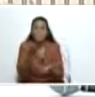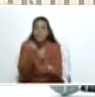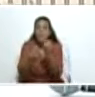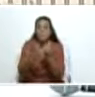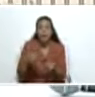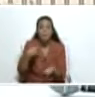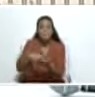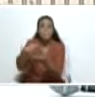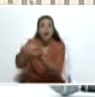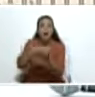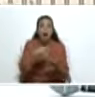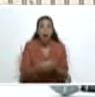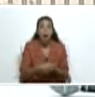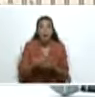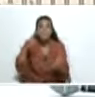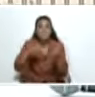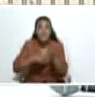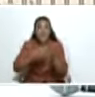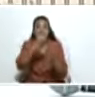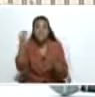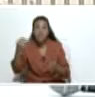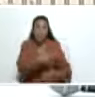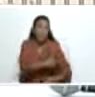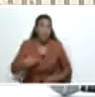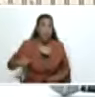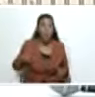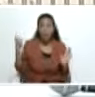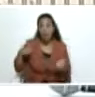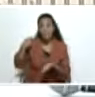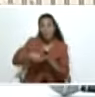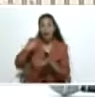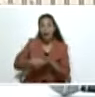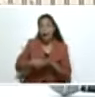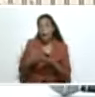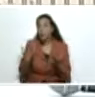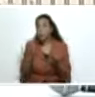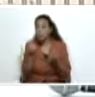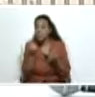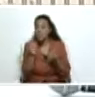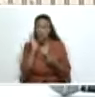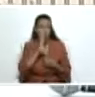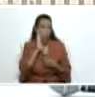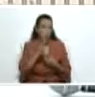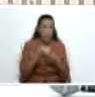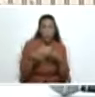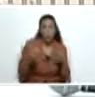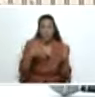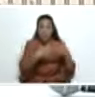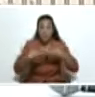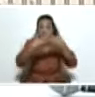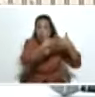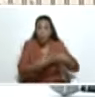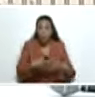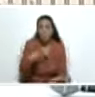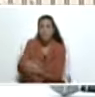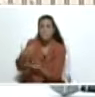invadir Venezuela con unos 1.500 delincuentes que los pagaron con dinero sucio del imperialismo.